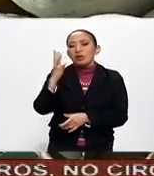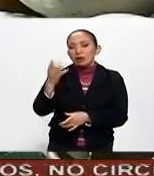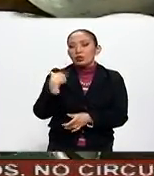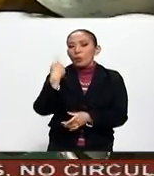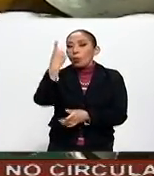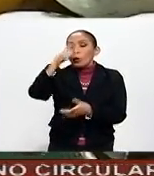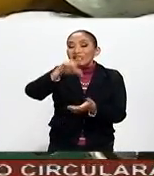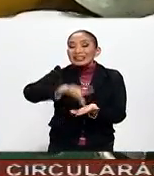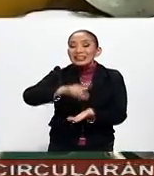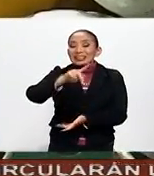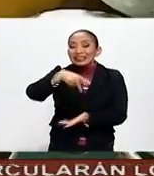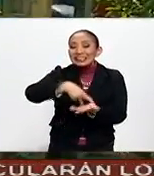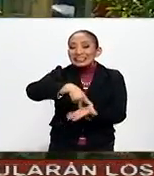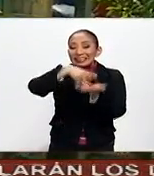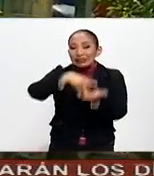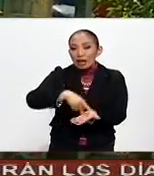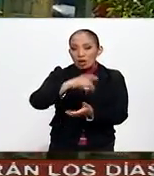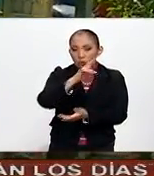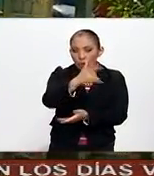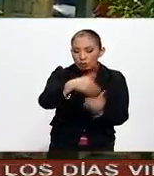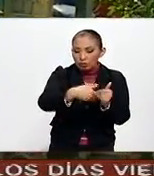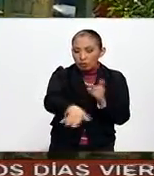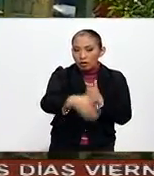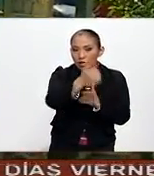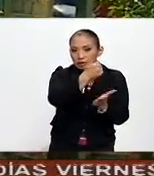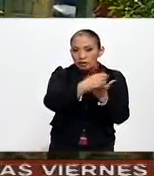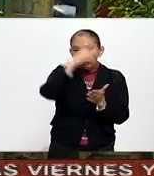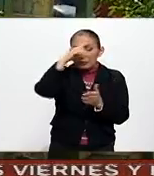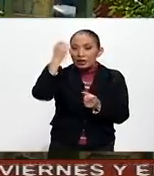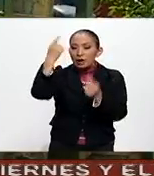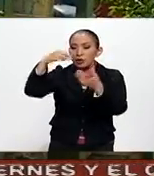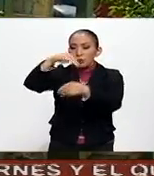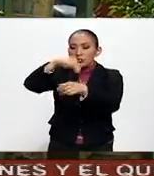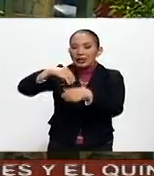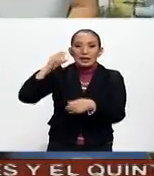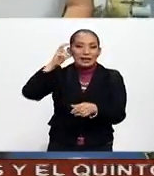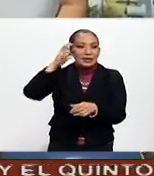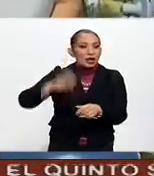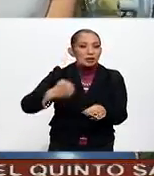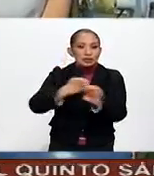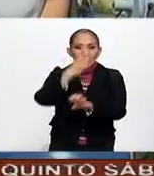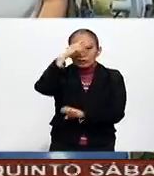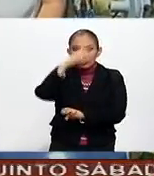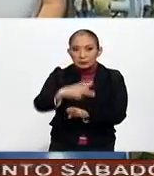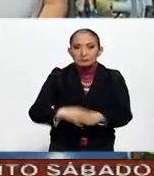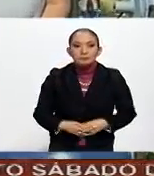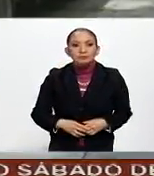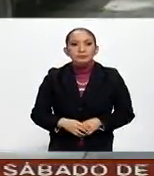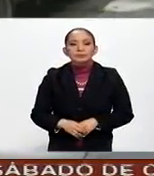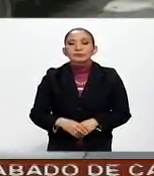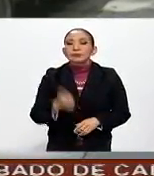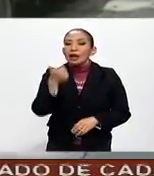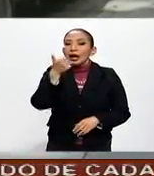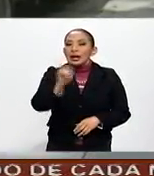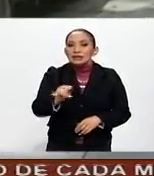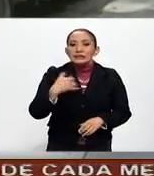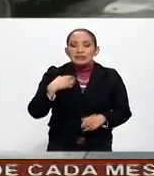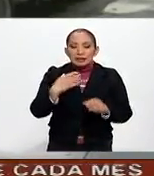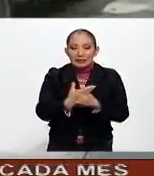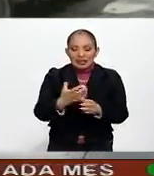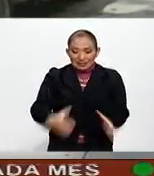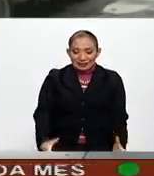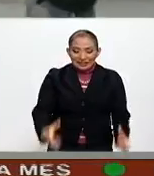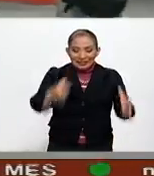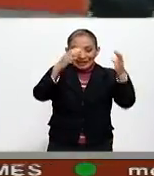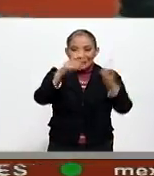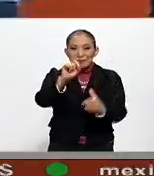durante todo julio, tanto en la Ciudad de México como en algunos municipios de Hidalgo y Estado de México. De esta manera, el cilindro de